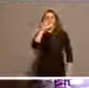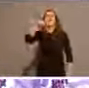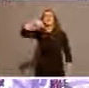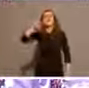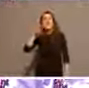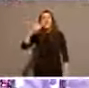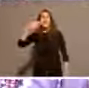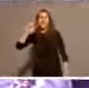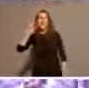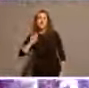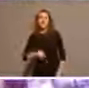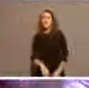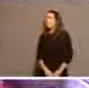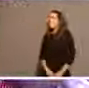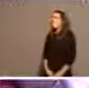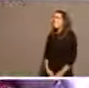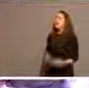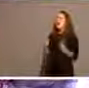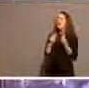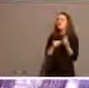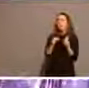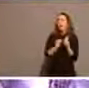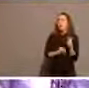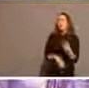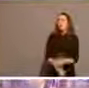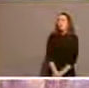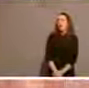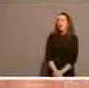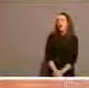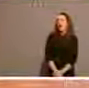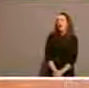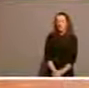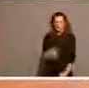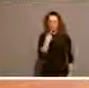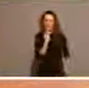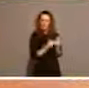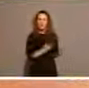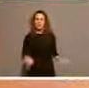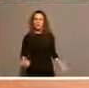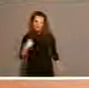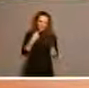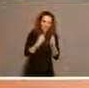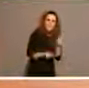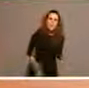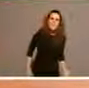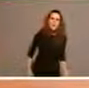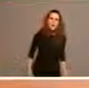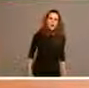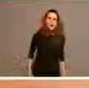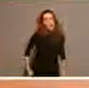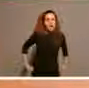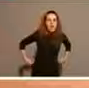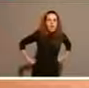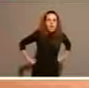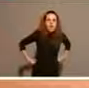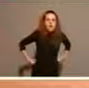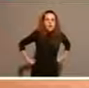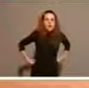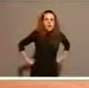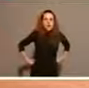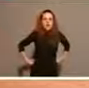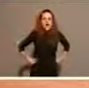Roquenublo. La palma. Yo dije Las Palmas. Yo dije Las Palmas,